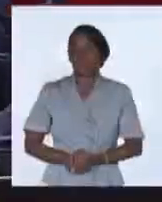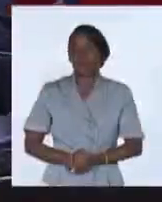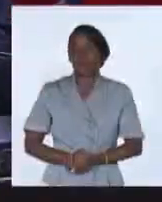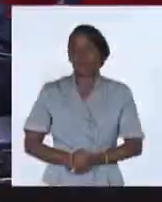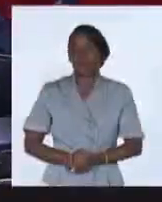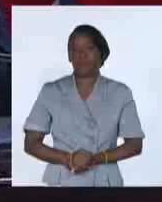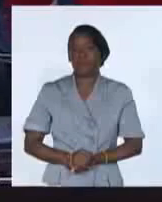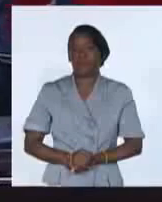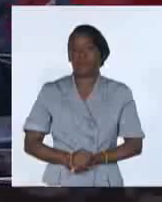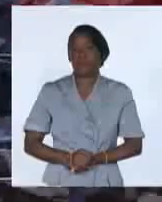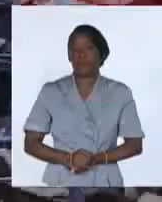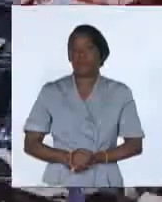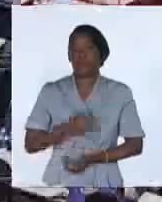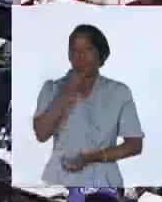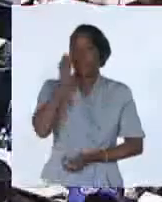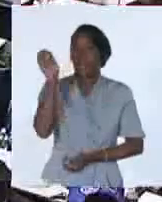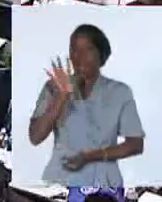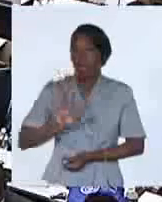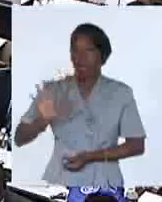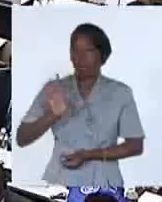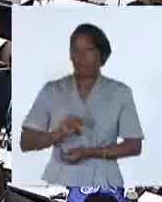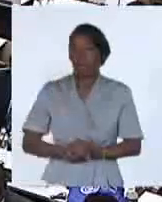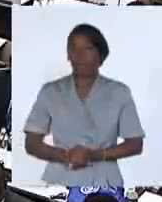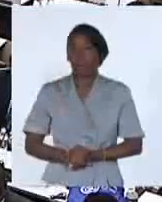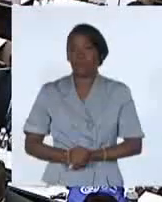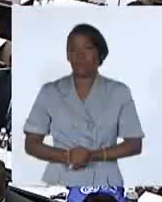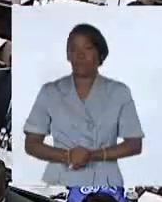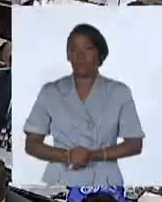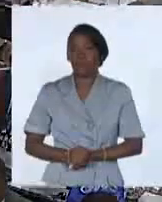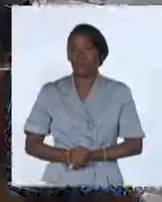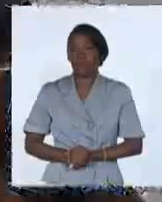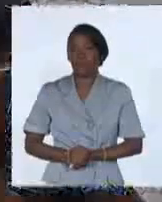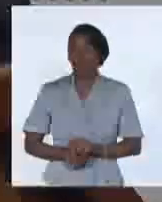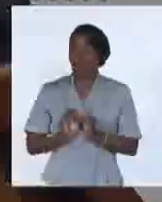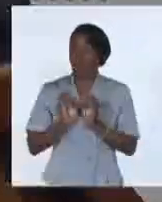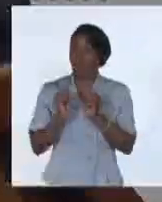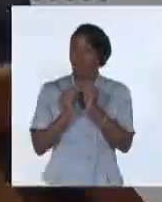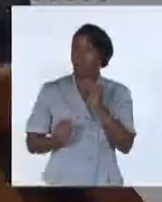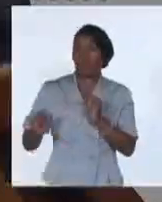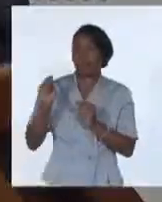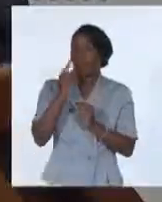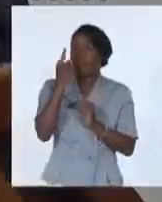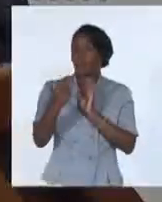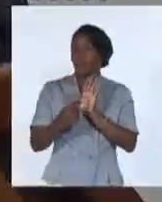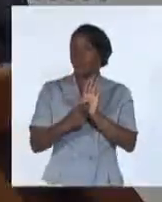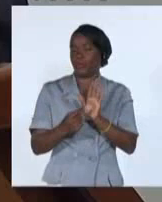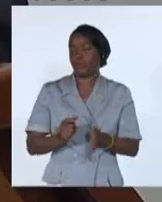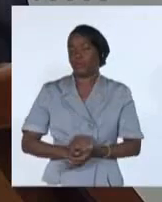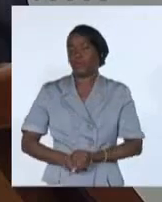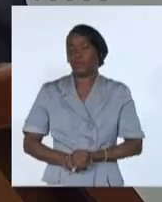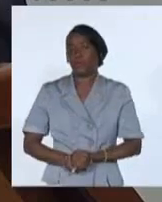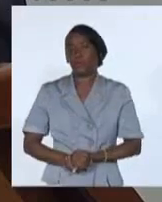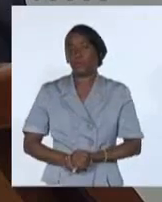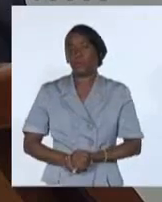And Africans in particular pay three times more the global average for data,